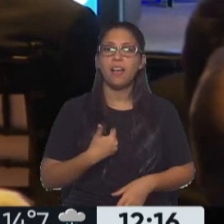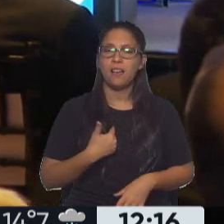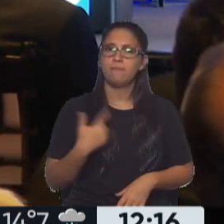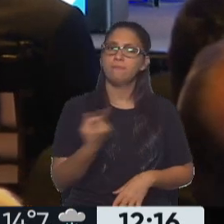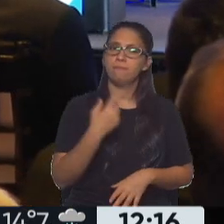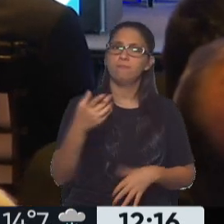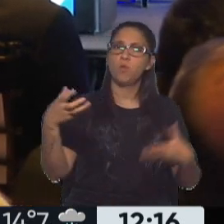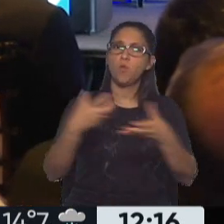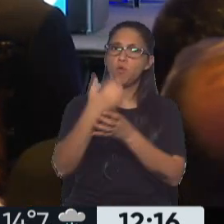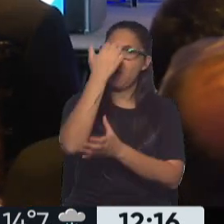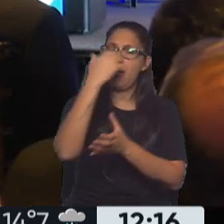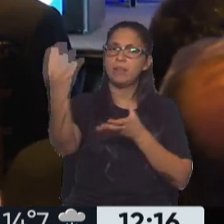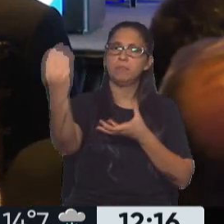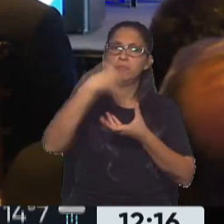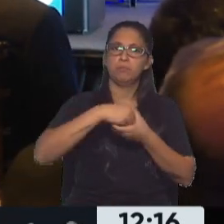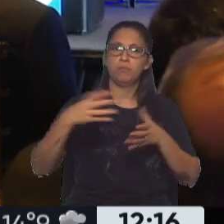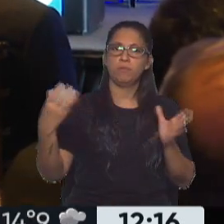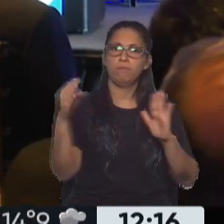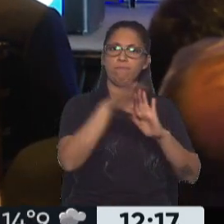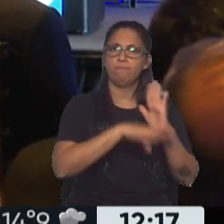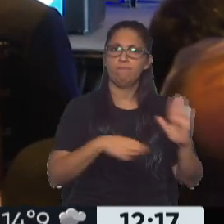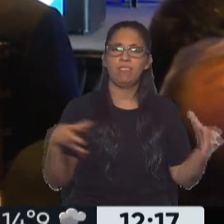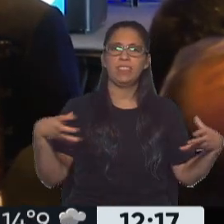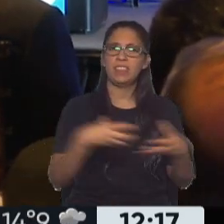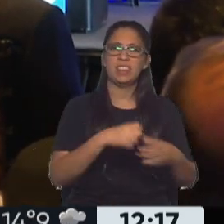incluir a Hamas en la lista de organizaciones terroristas porque